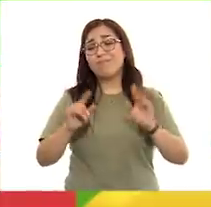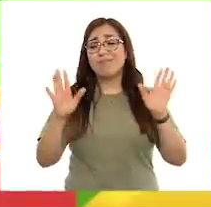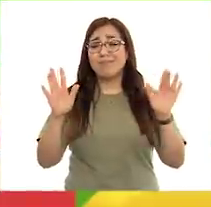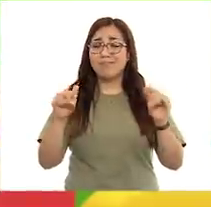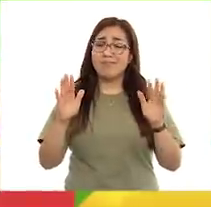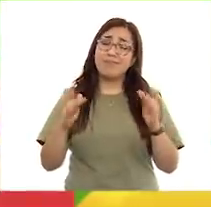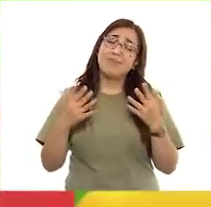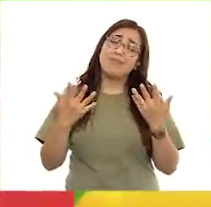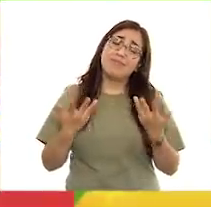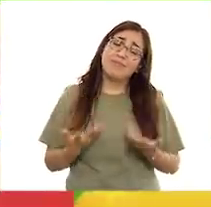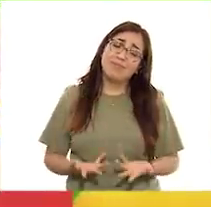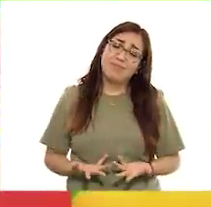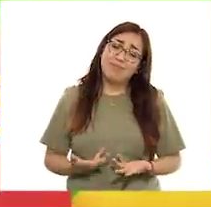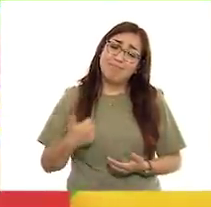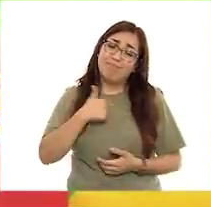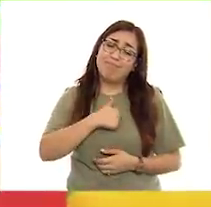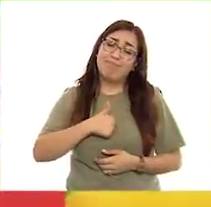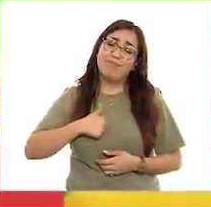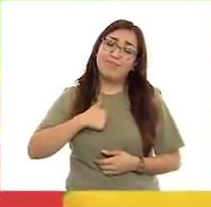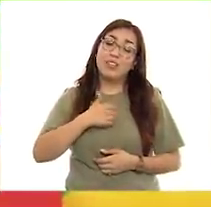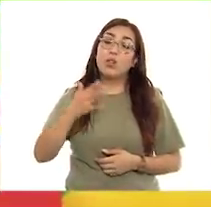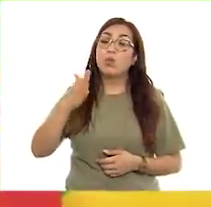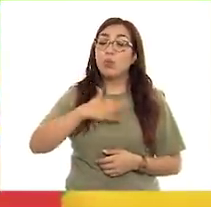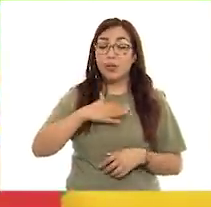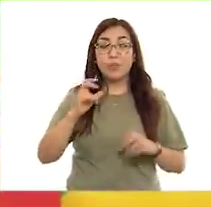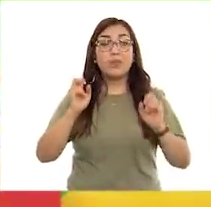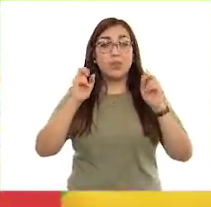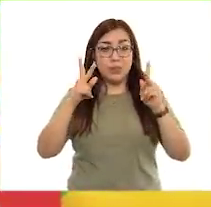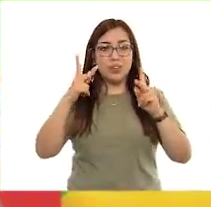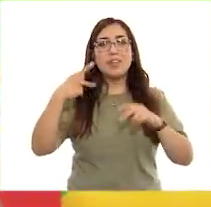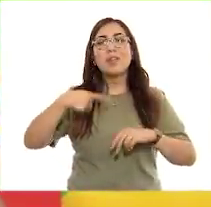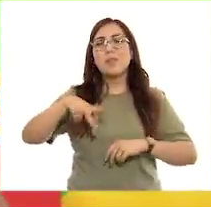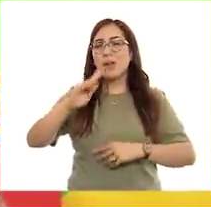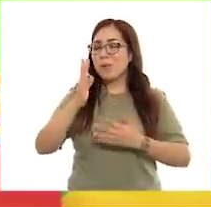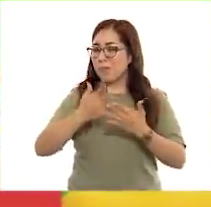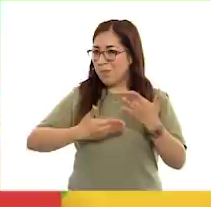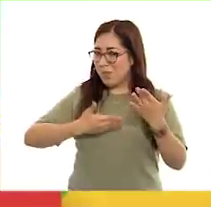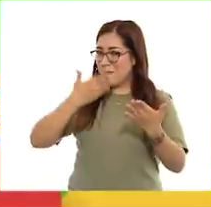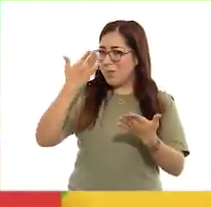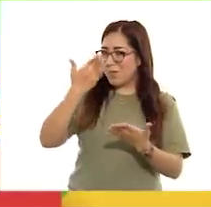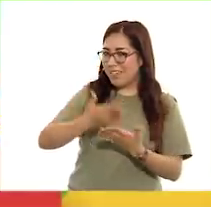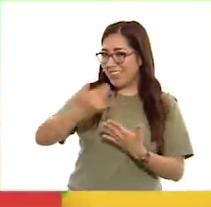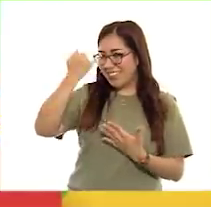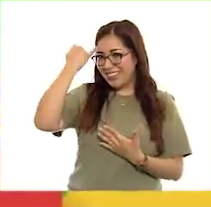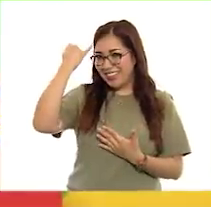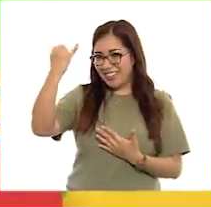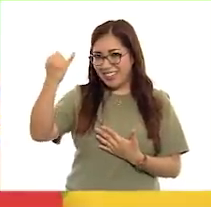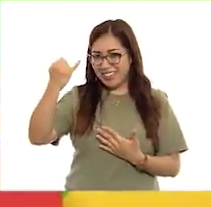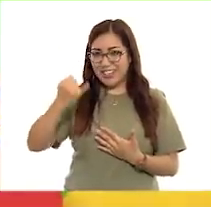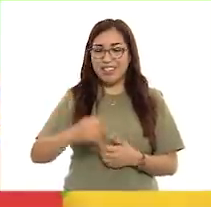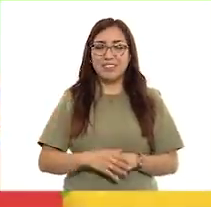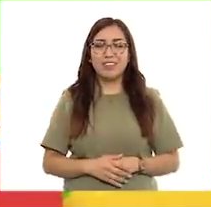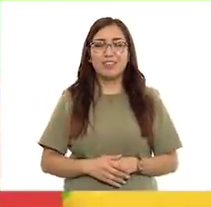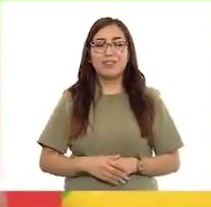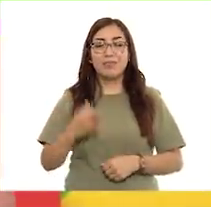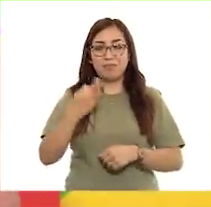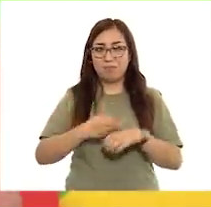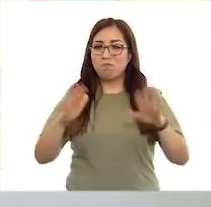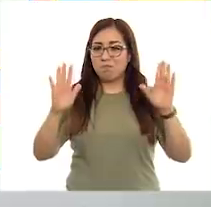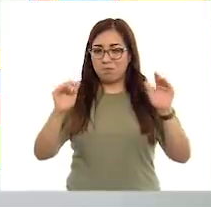no! Bueno, está bien, pero les tengo una propuesta. ¿Qué les parece si nos despedimos